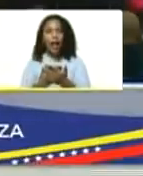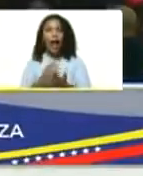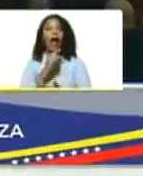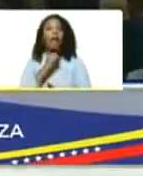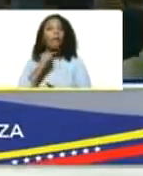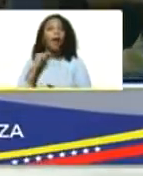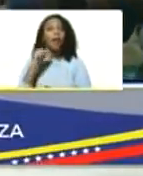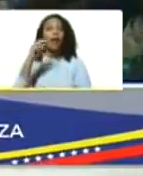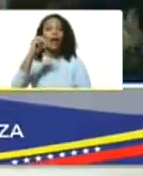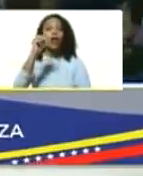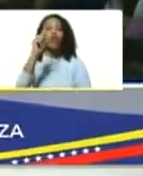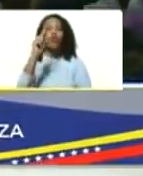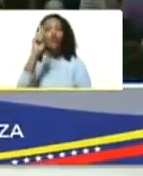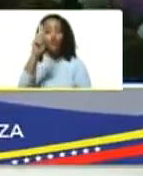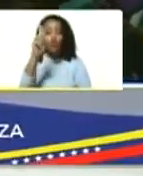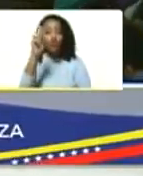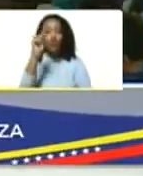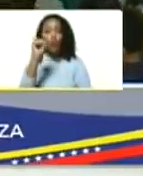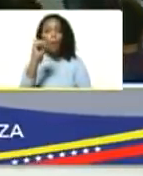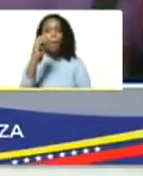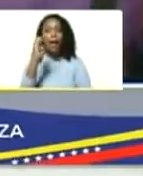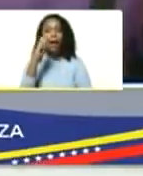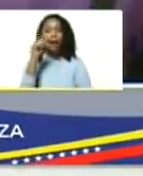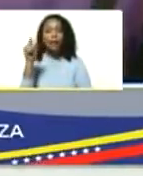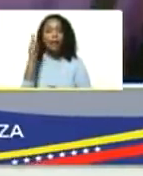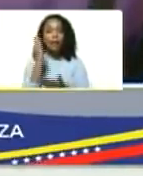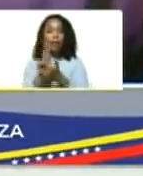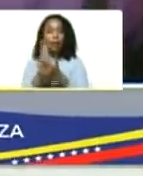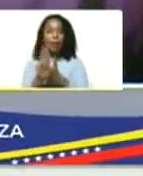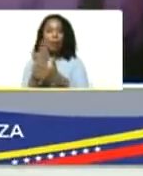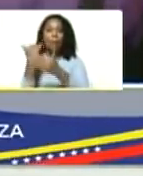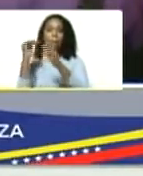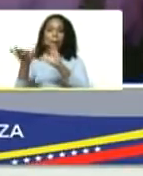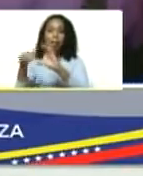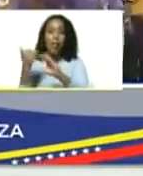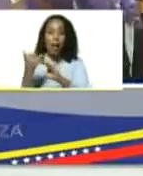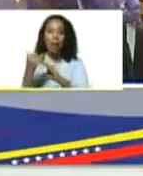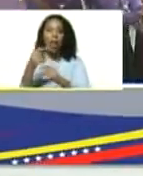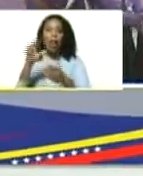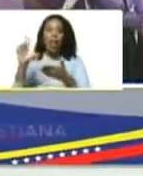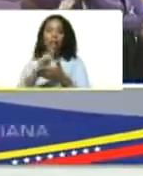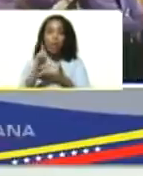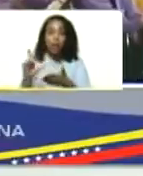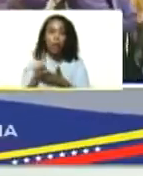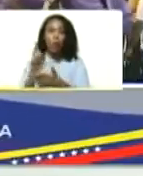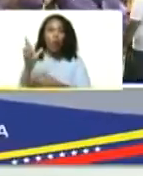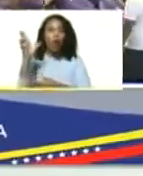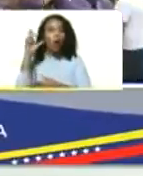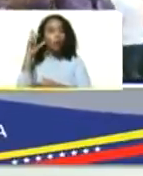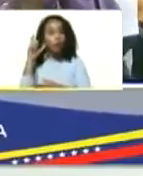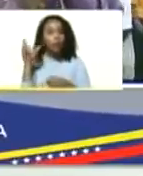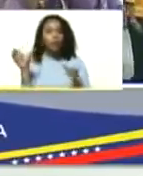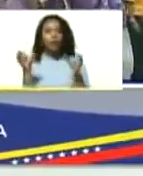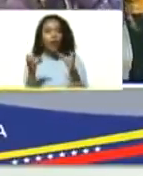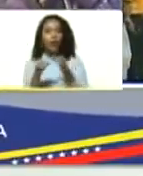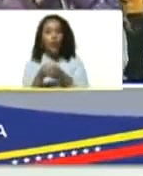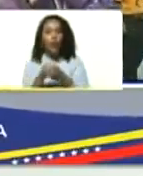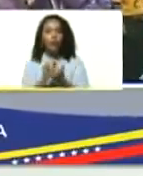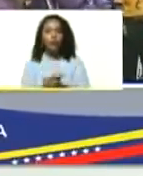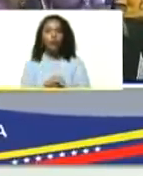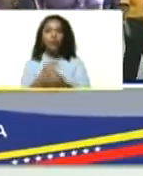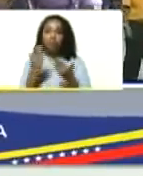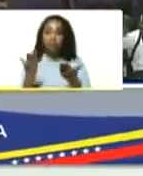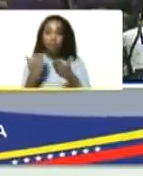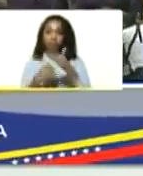por siempre mandarme libros trabajos audios conferencias que